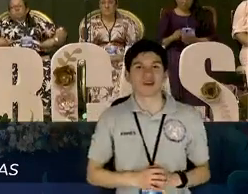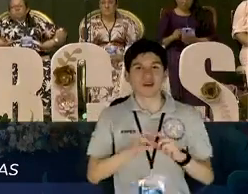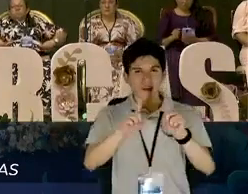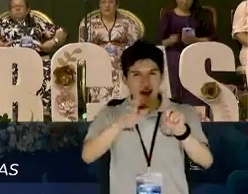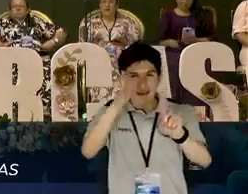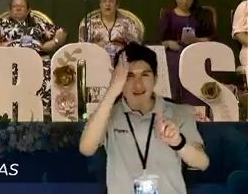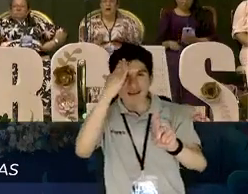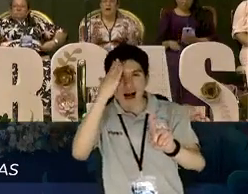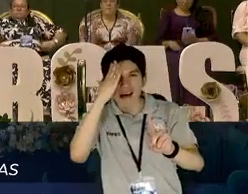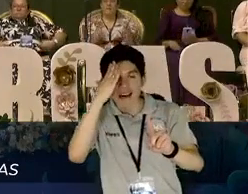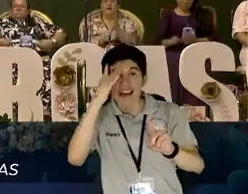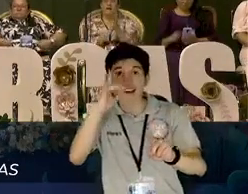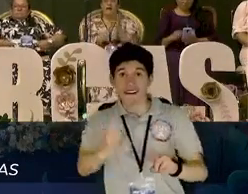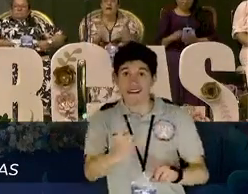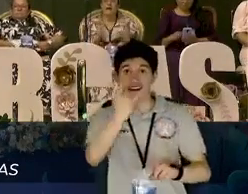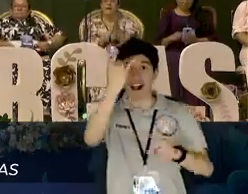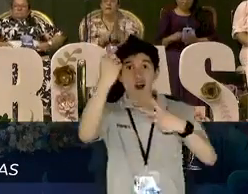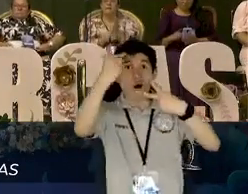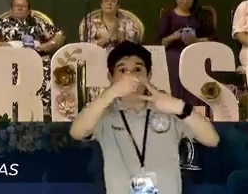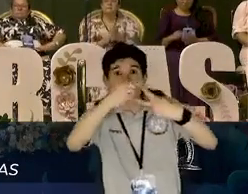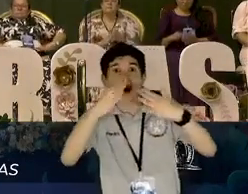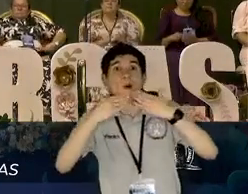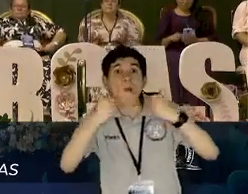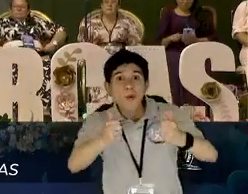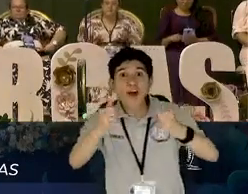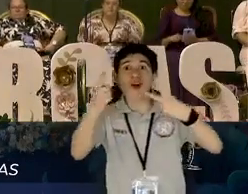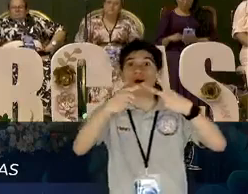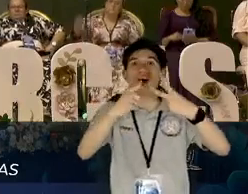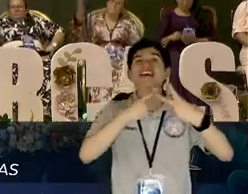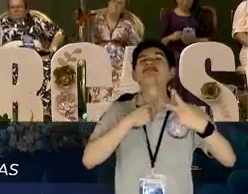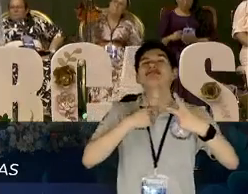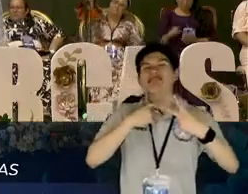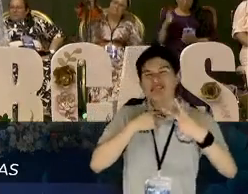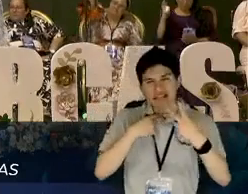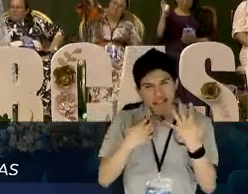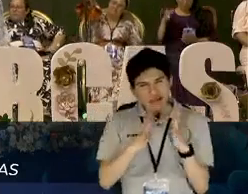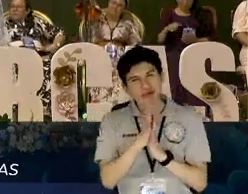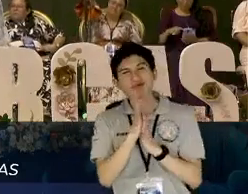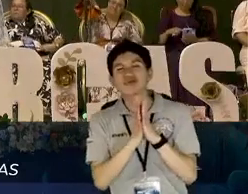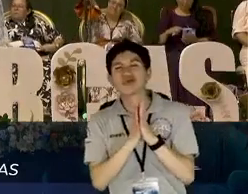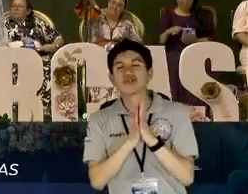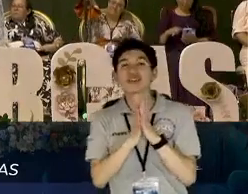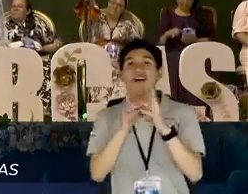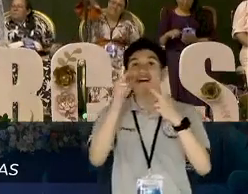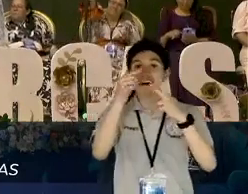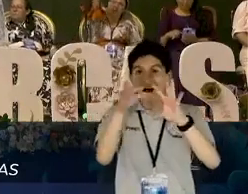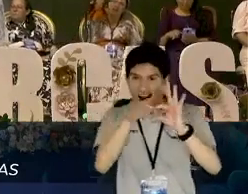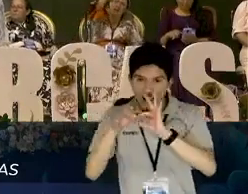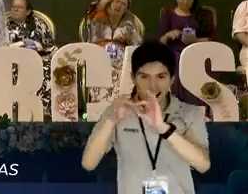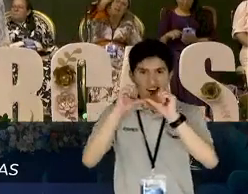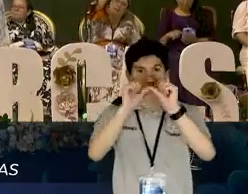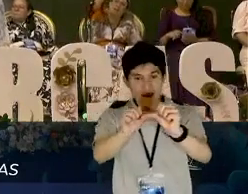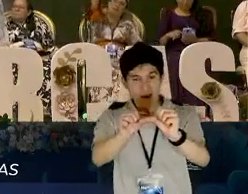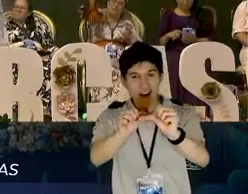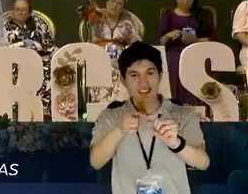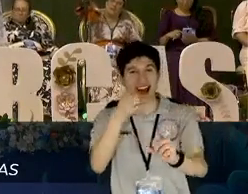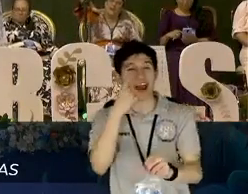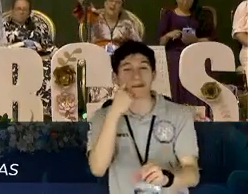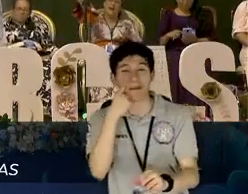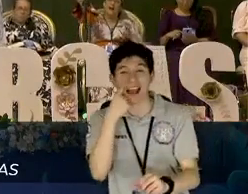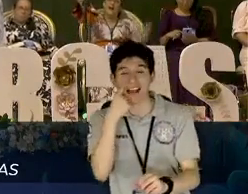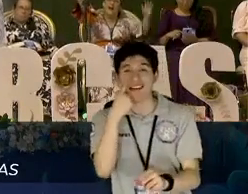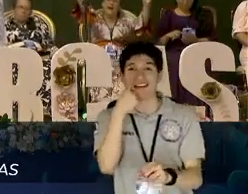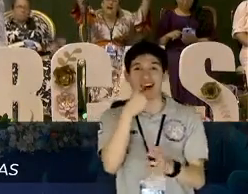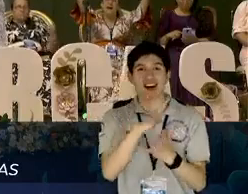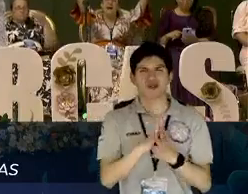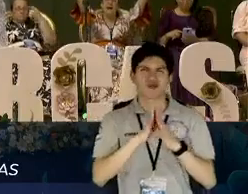las dos características: permanecer en la unidad. Mirad cuán bueno, cuán delicioso es